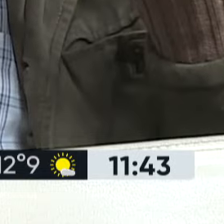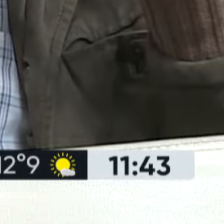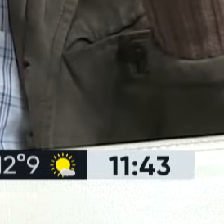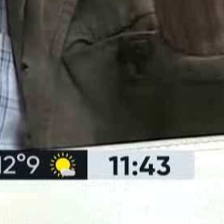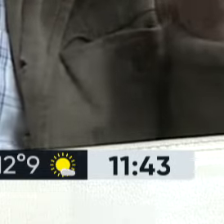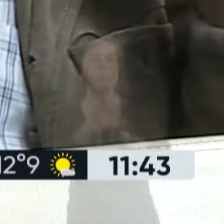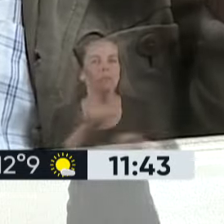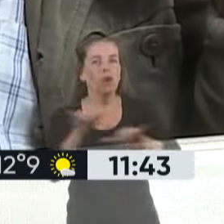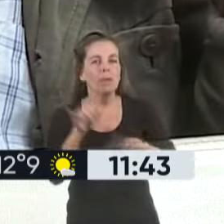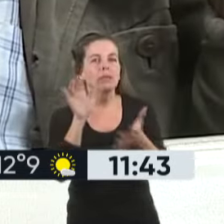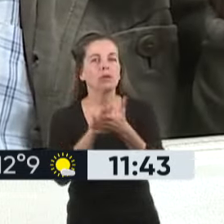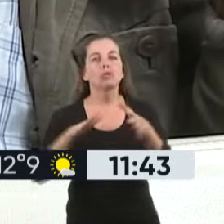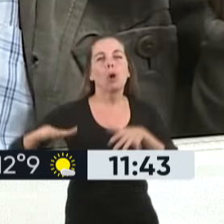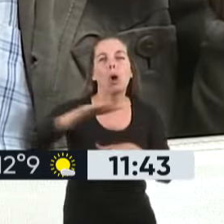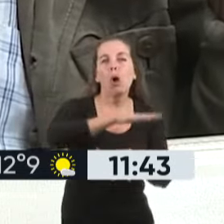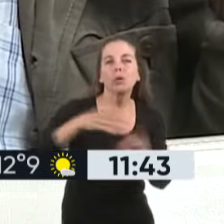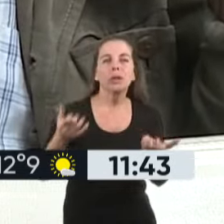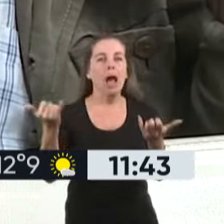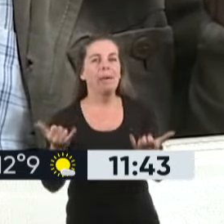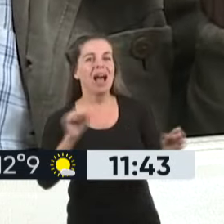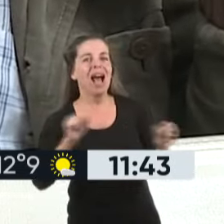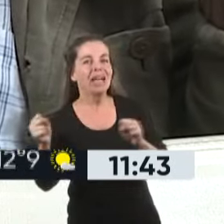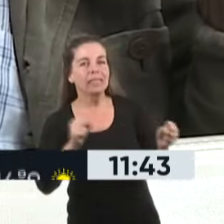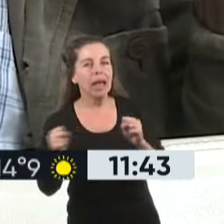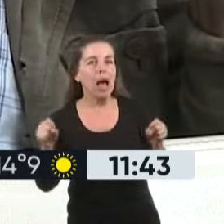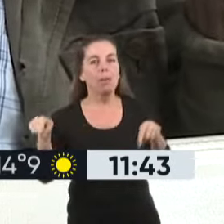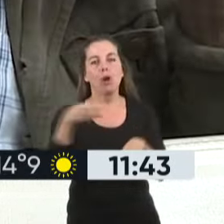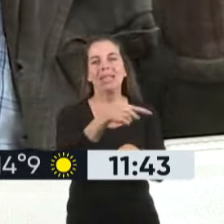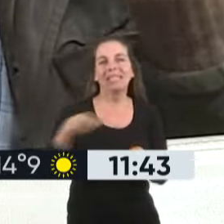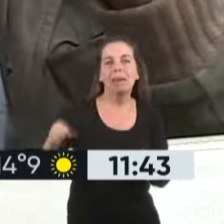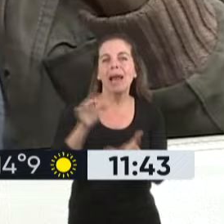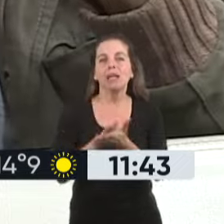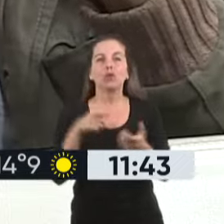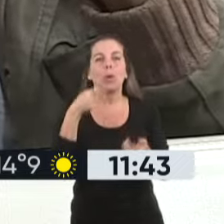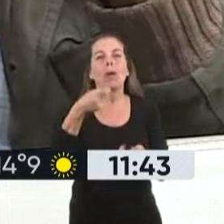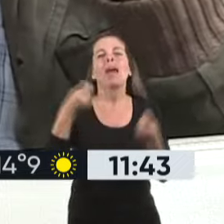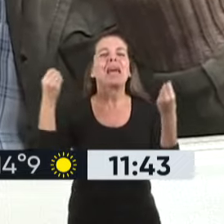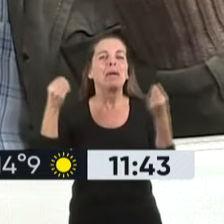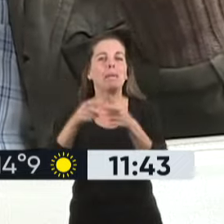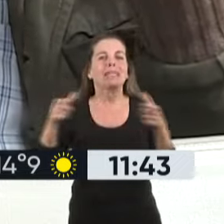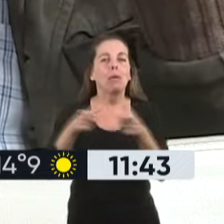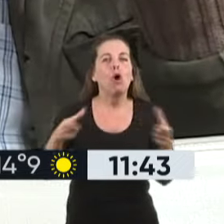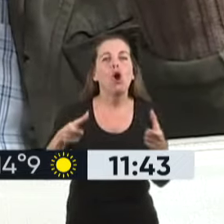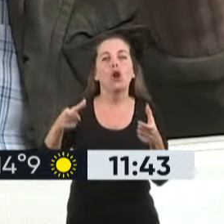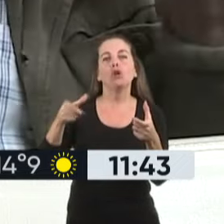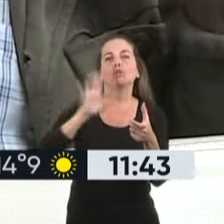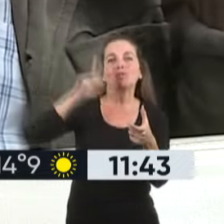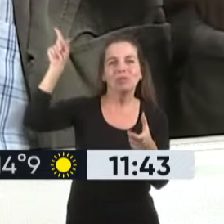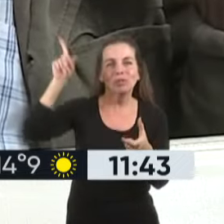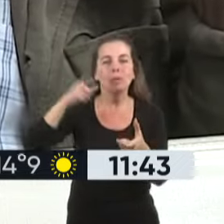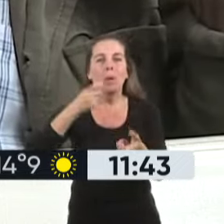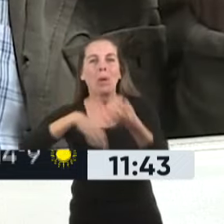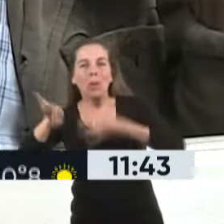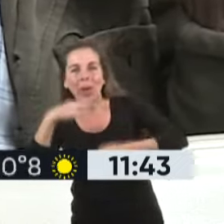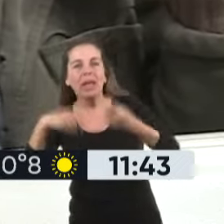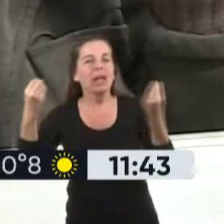con respecto a, ya que tanta ansiedad había por lo que va a ser la semana, ¿no? Los bonos en los mercados, bueno, algunos entienden que no hay una